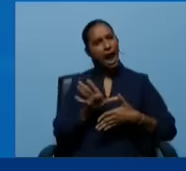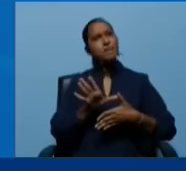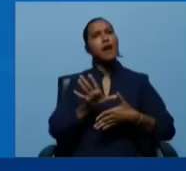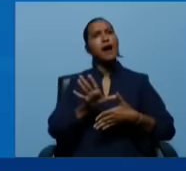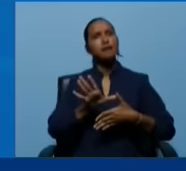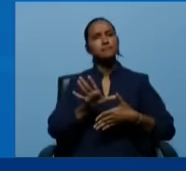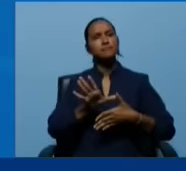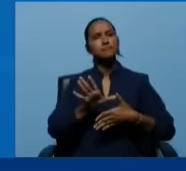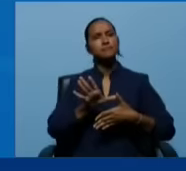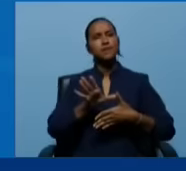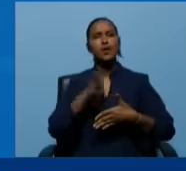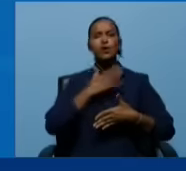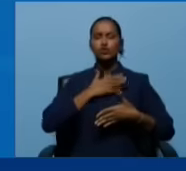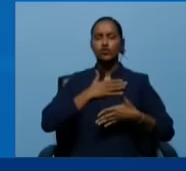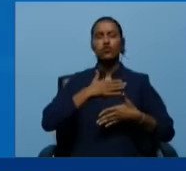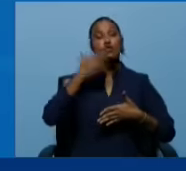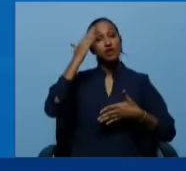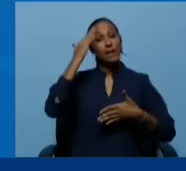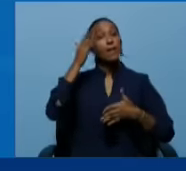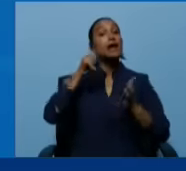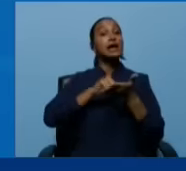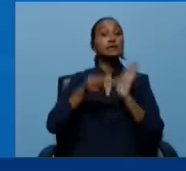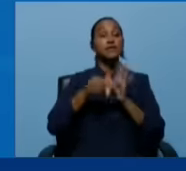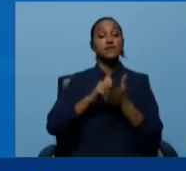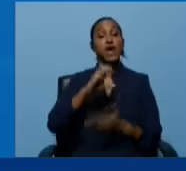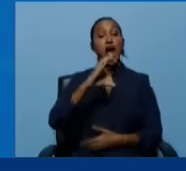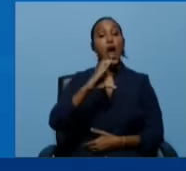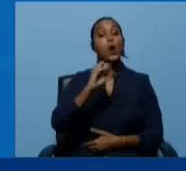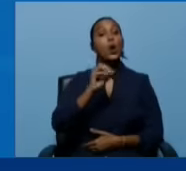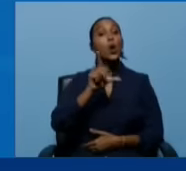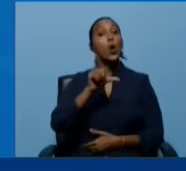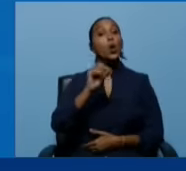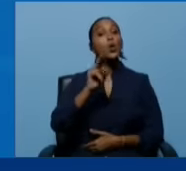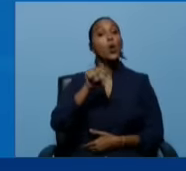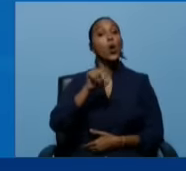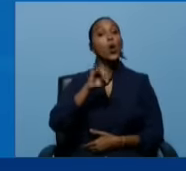Nosotros conocimos el colonialismo, nuestros abuelos y abuelas.